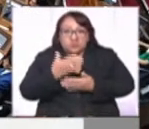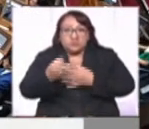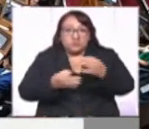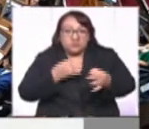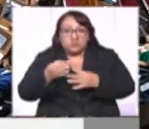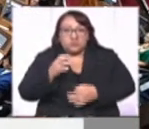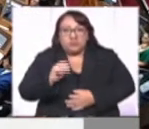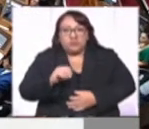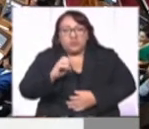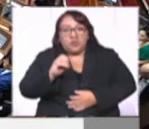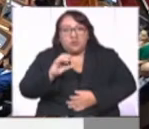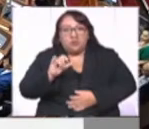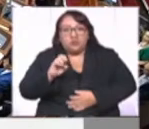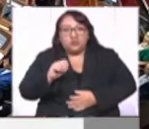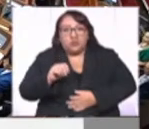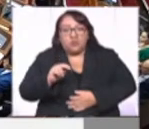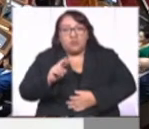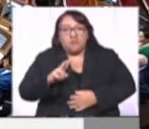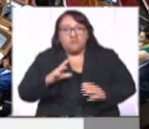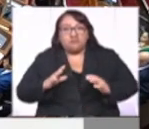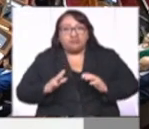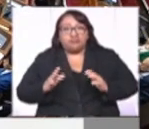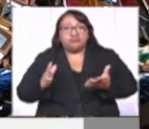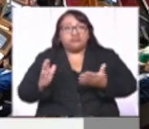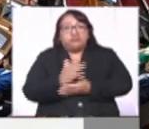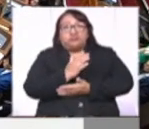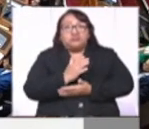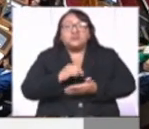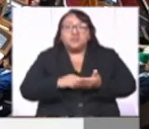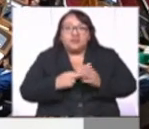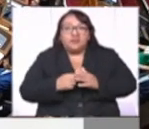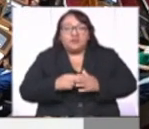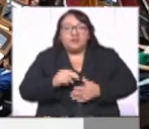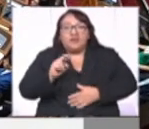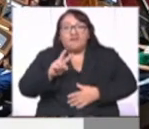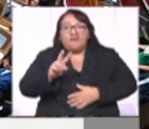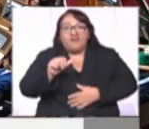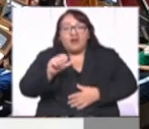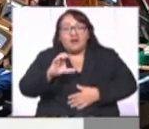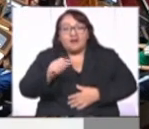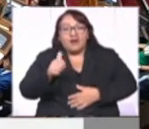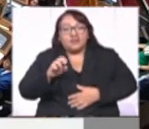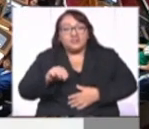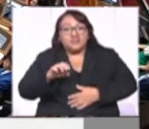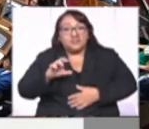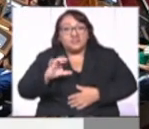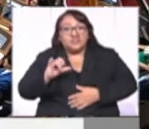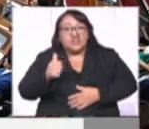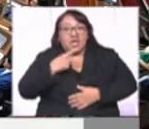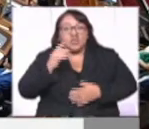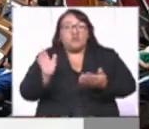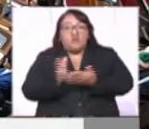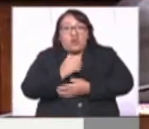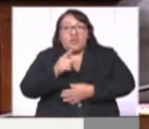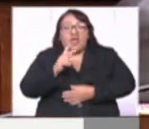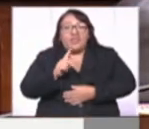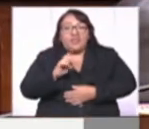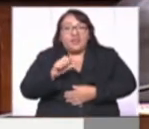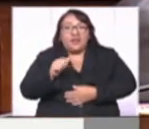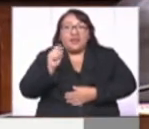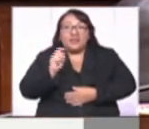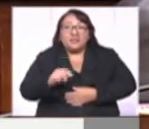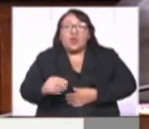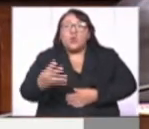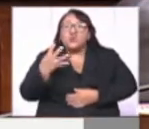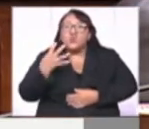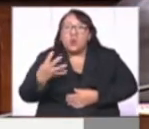la moción de vacancia que ha sido presentada hace unos días en contra de la señora Dina Boluarte. Esta es la